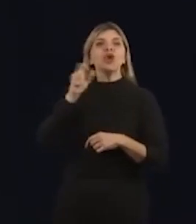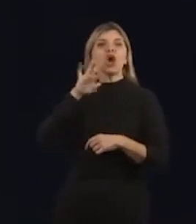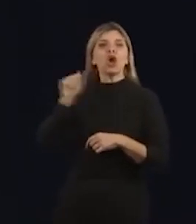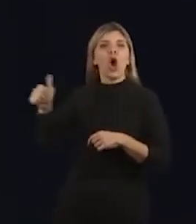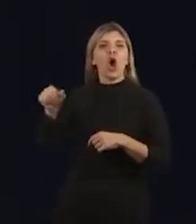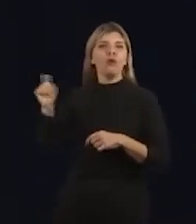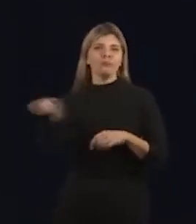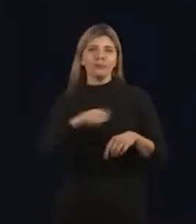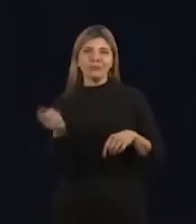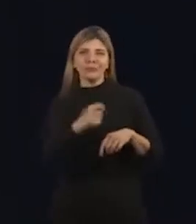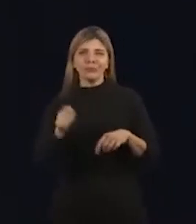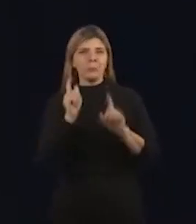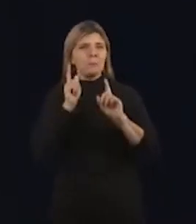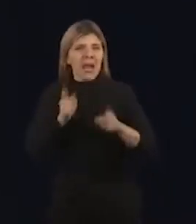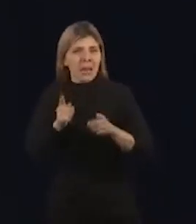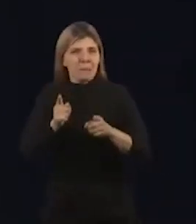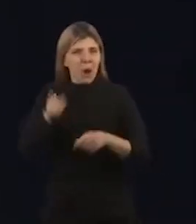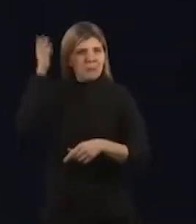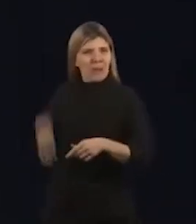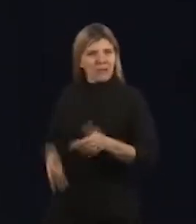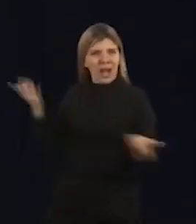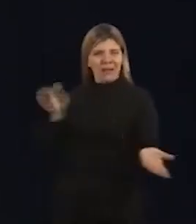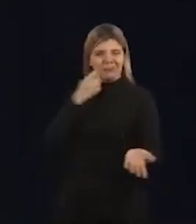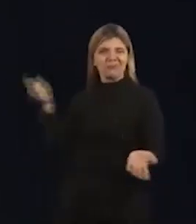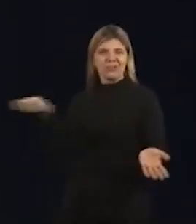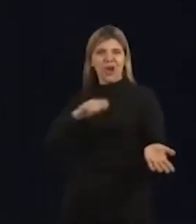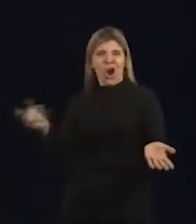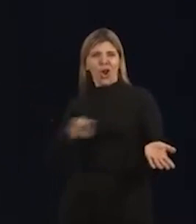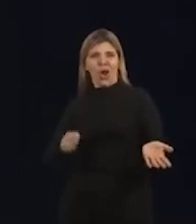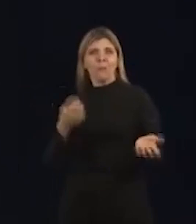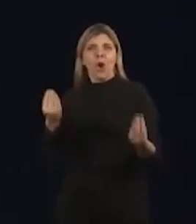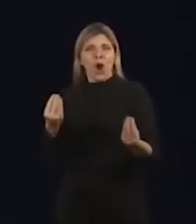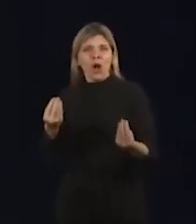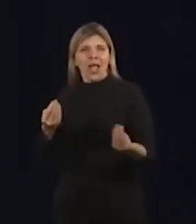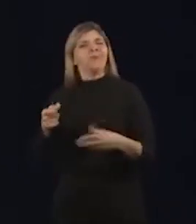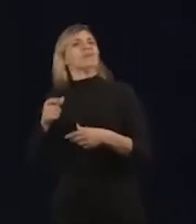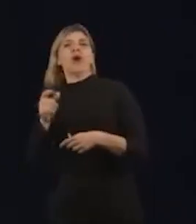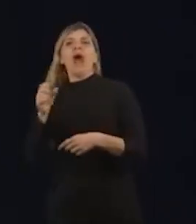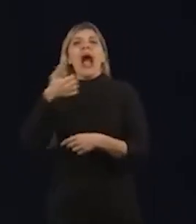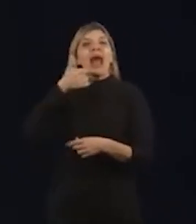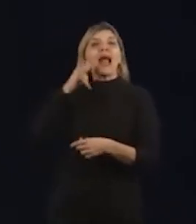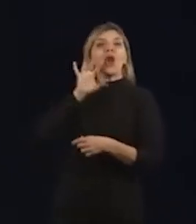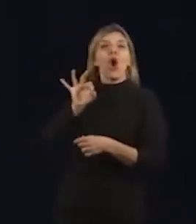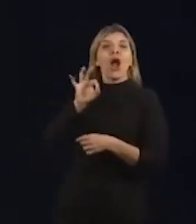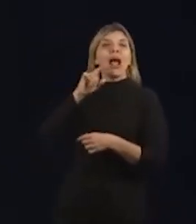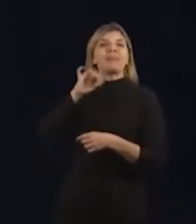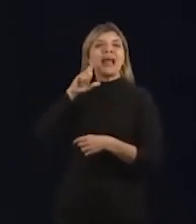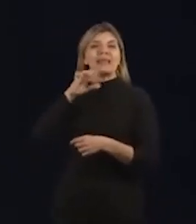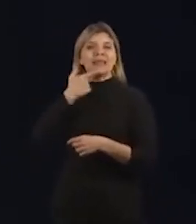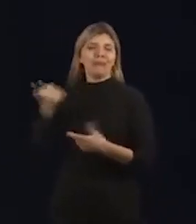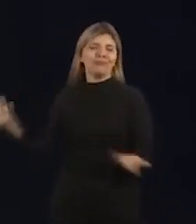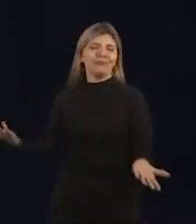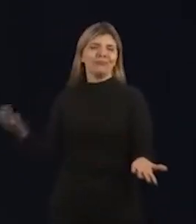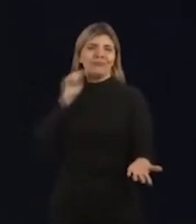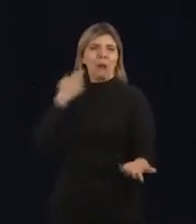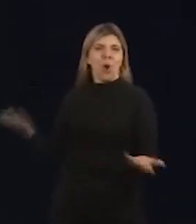El zorro El zorro es un gran personaje como personaje porque era un anarcocapitalista fabuloso